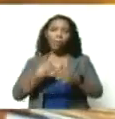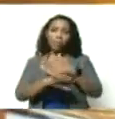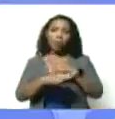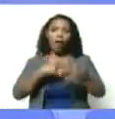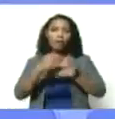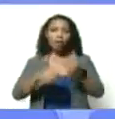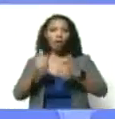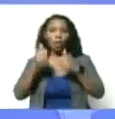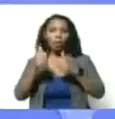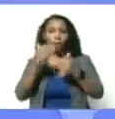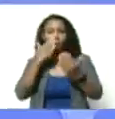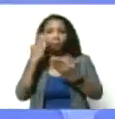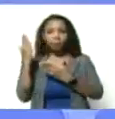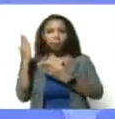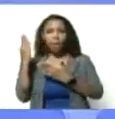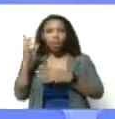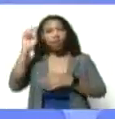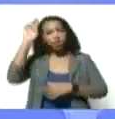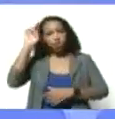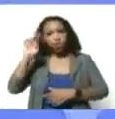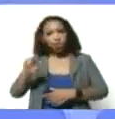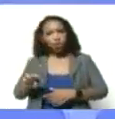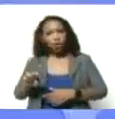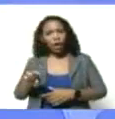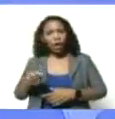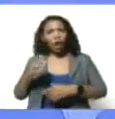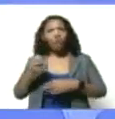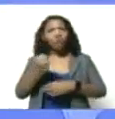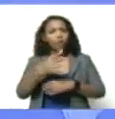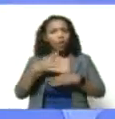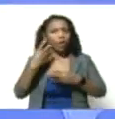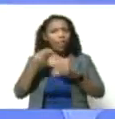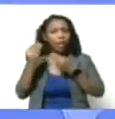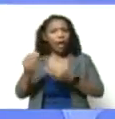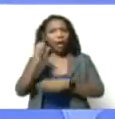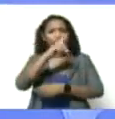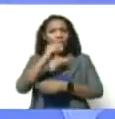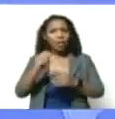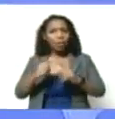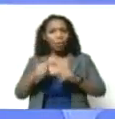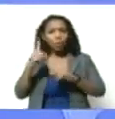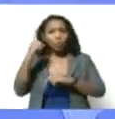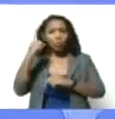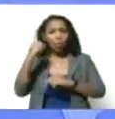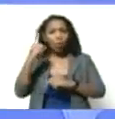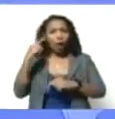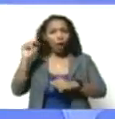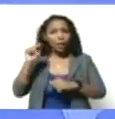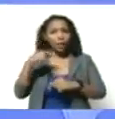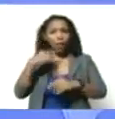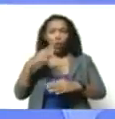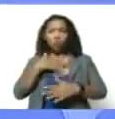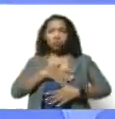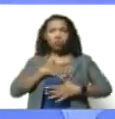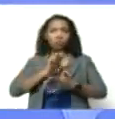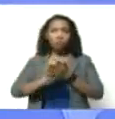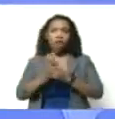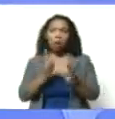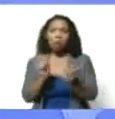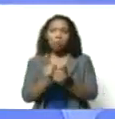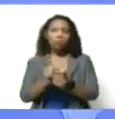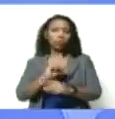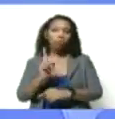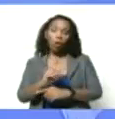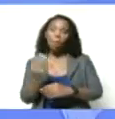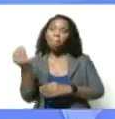bien. Todos los días, ¿cuánto hay que dar? El 100 por 1. No nos conformemos con hacer poco, hagamos lo máximo que